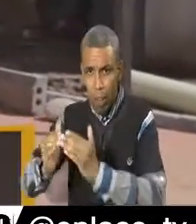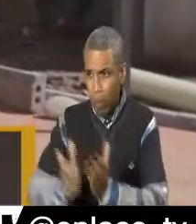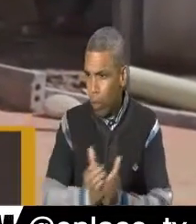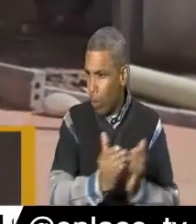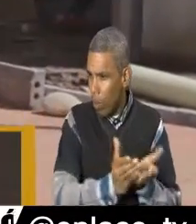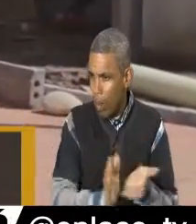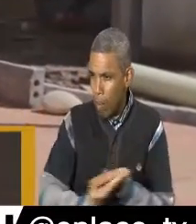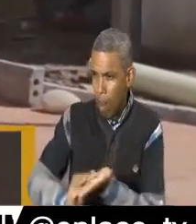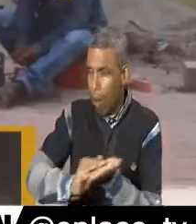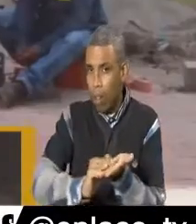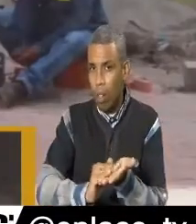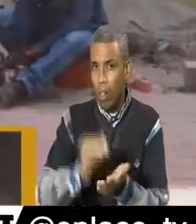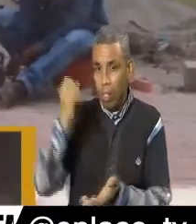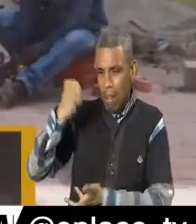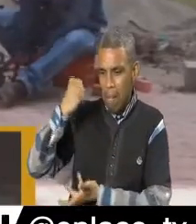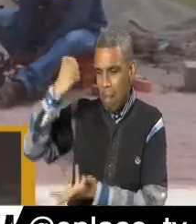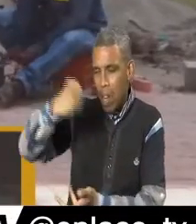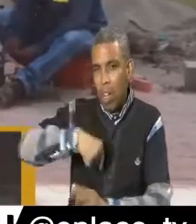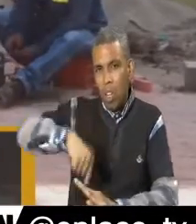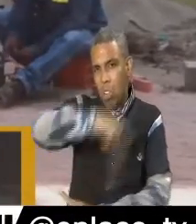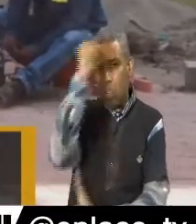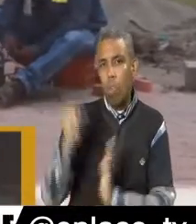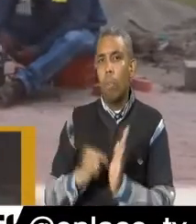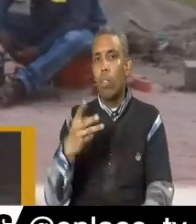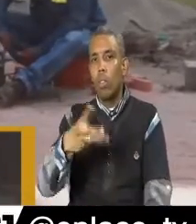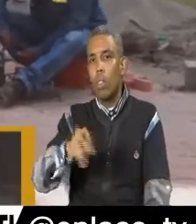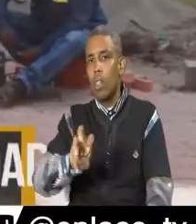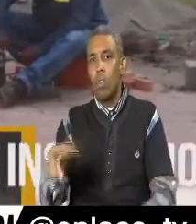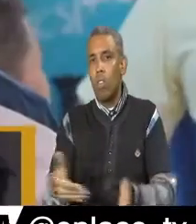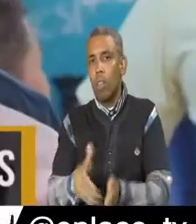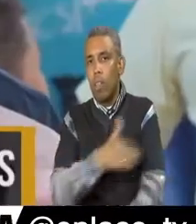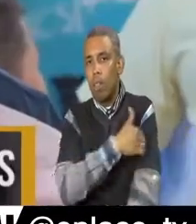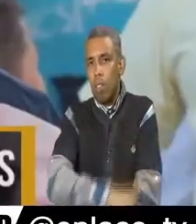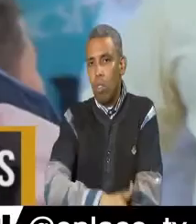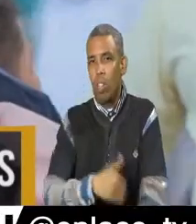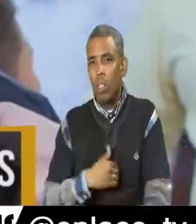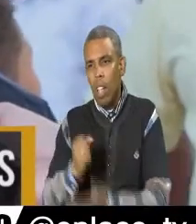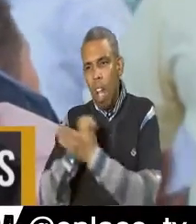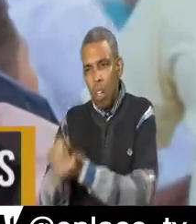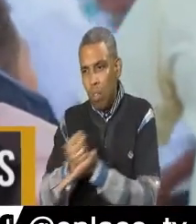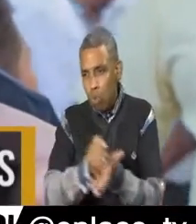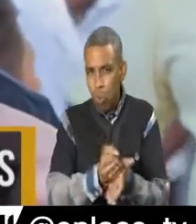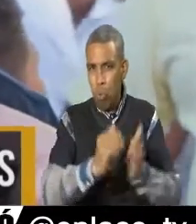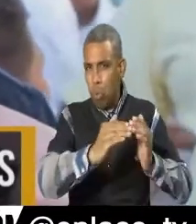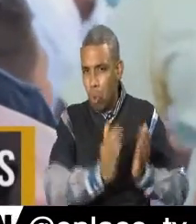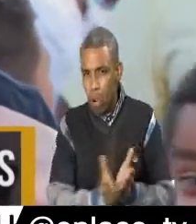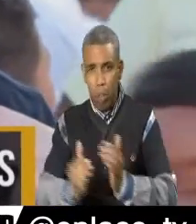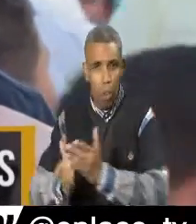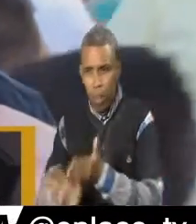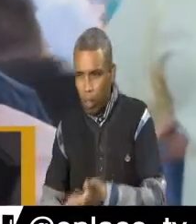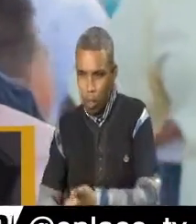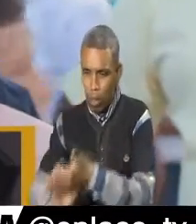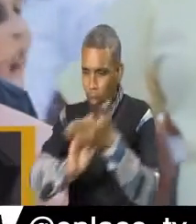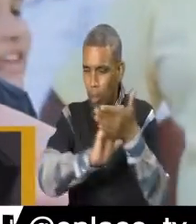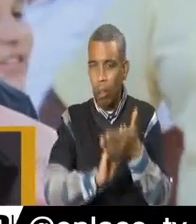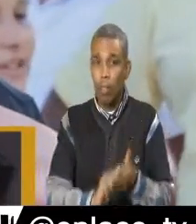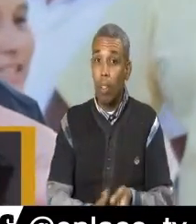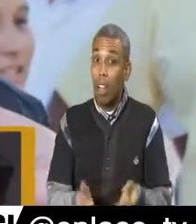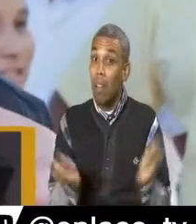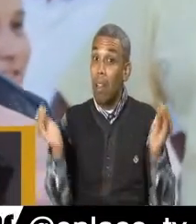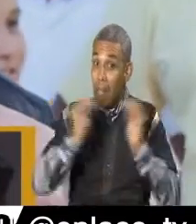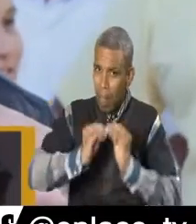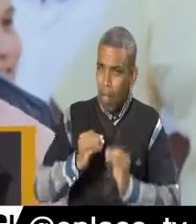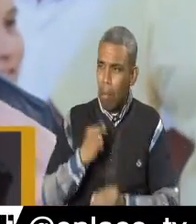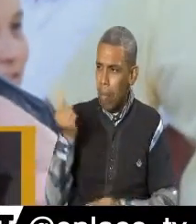las que su inversión asciende en los 18.000 millones de pesos. Intervenimos 11, estamos buscando recursos para 20